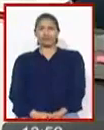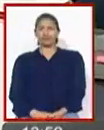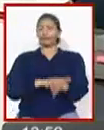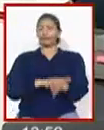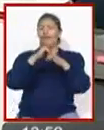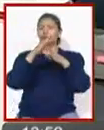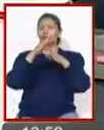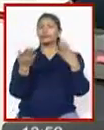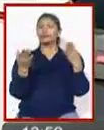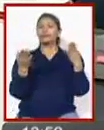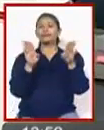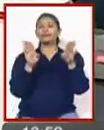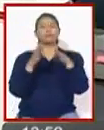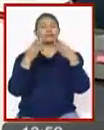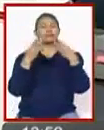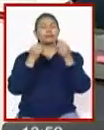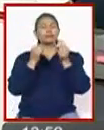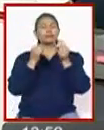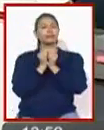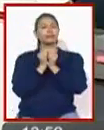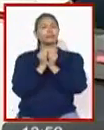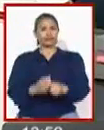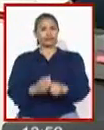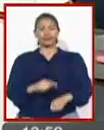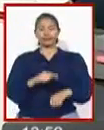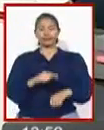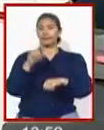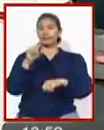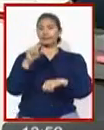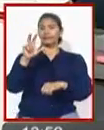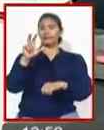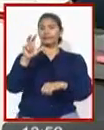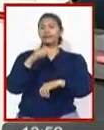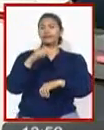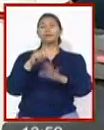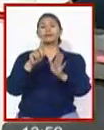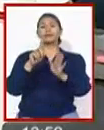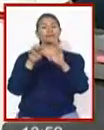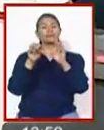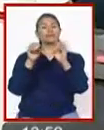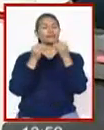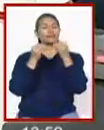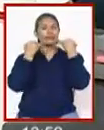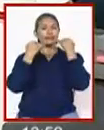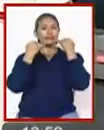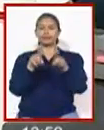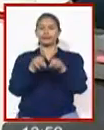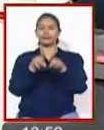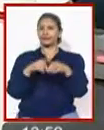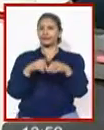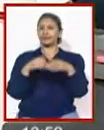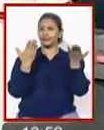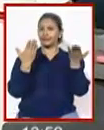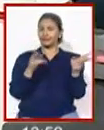Llegamos al final, gracias por habernos acompañado. Y a las 20 horas con 30 minutos hay más noticias. Y además, entre la